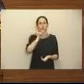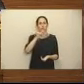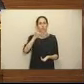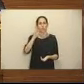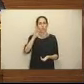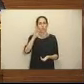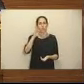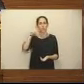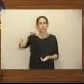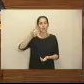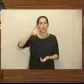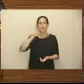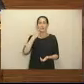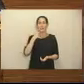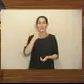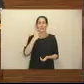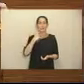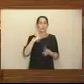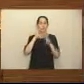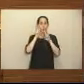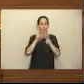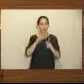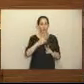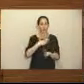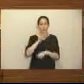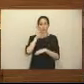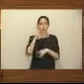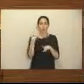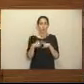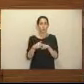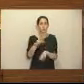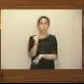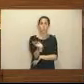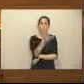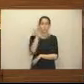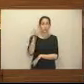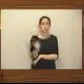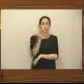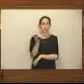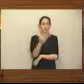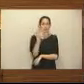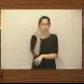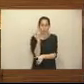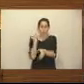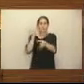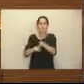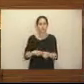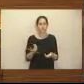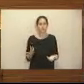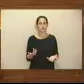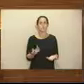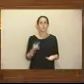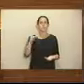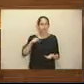mi vida he visto pasar trenes, puedo verme jugando en los andenes. Y esa metáfora creo que es especialmente oportuna para